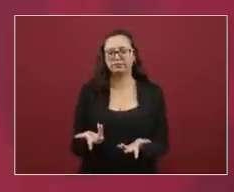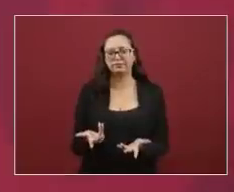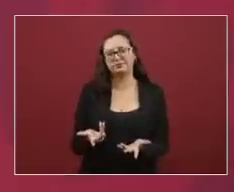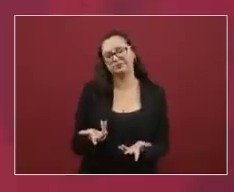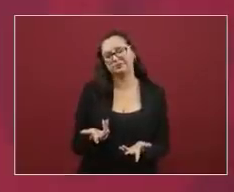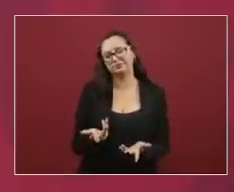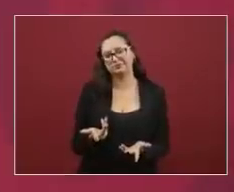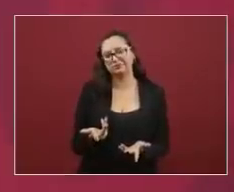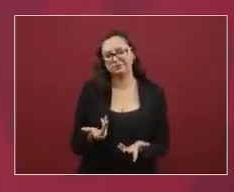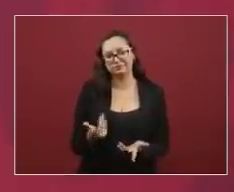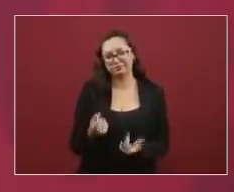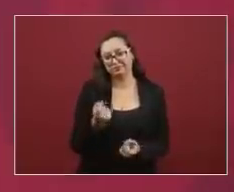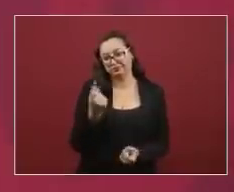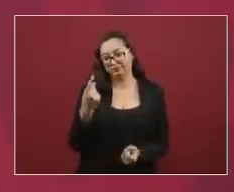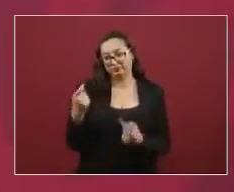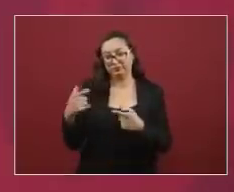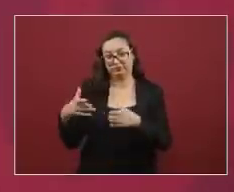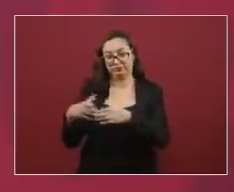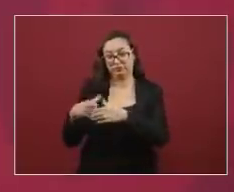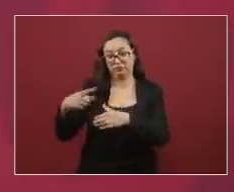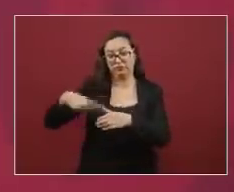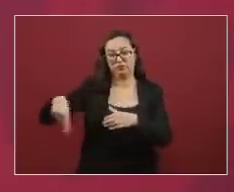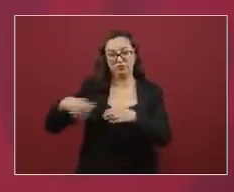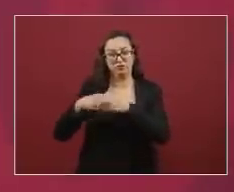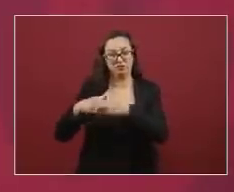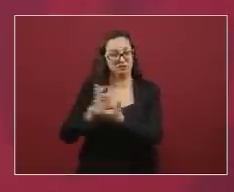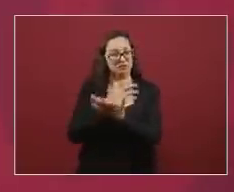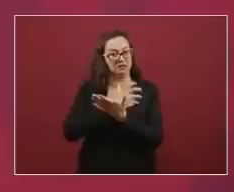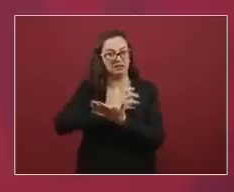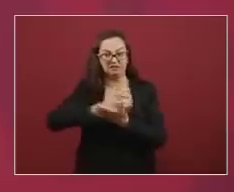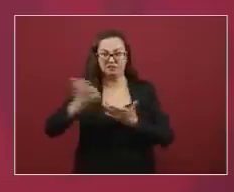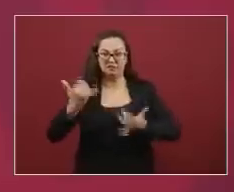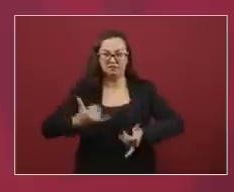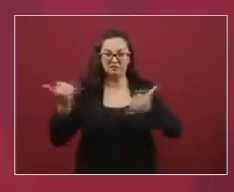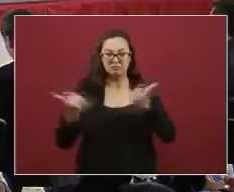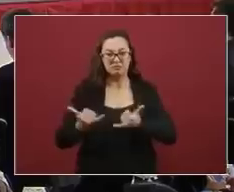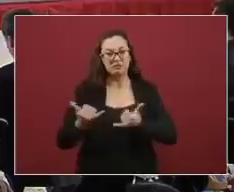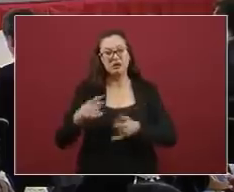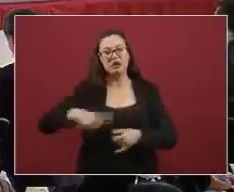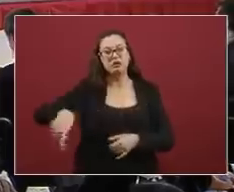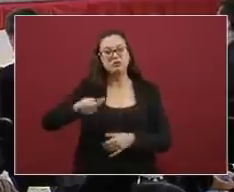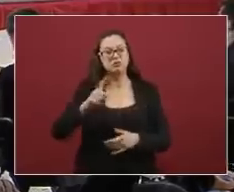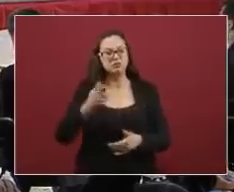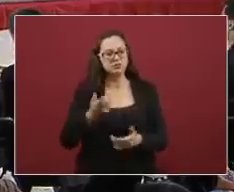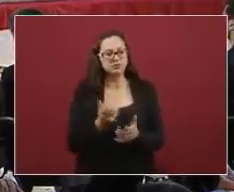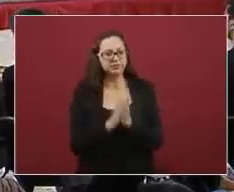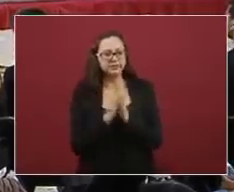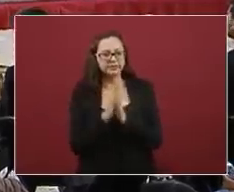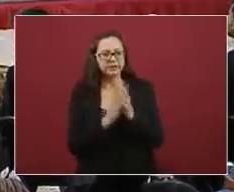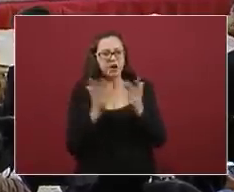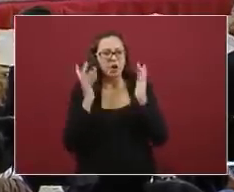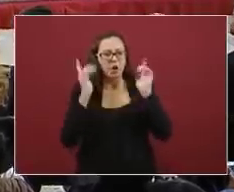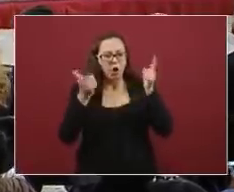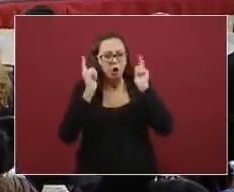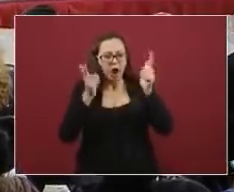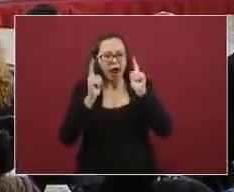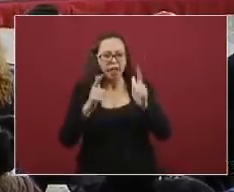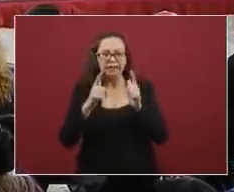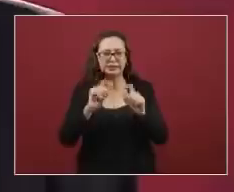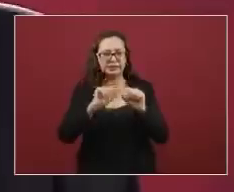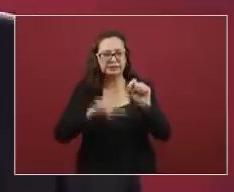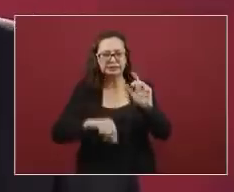como radicales, quisieran que falláramos